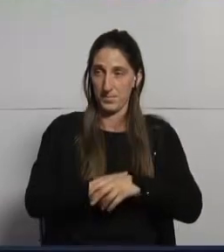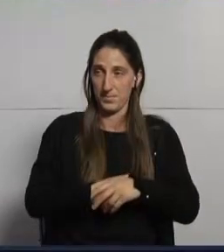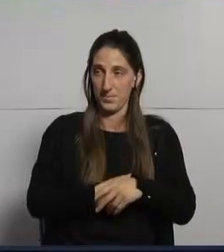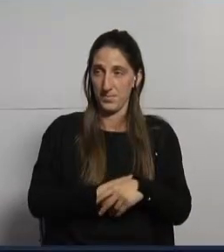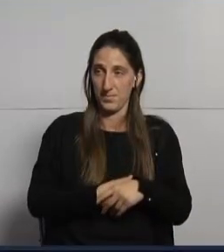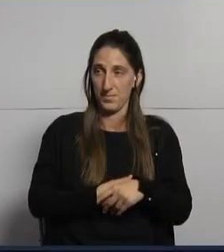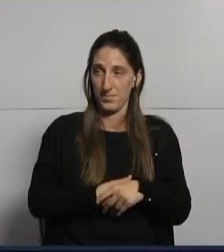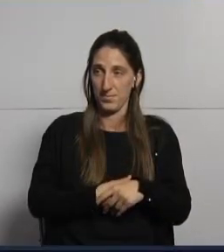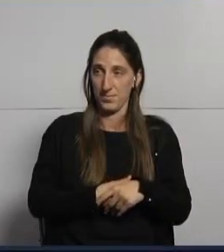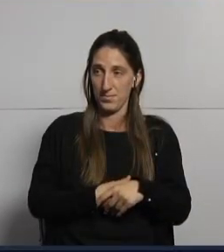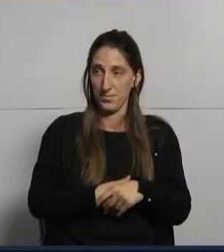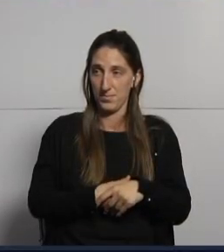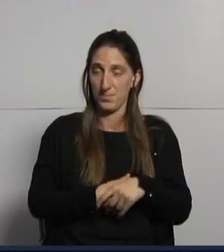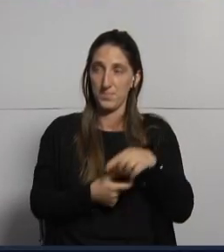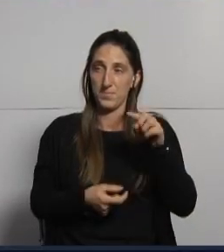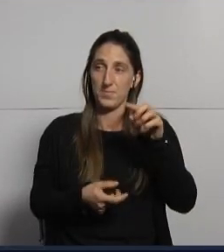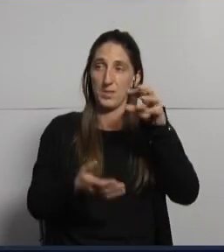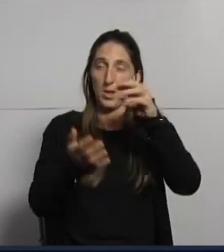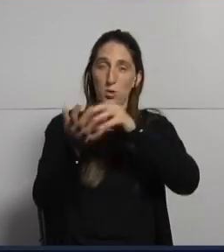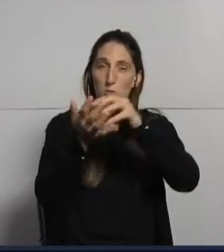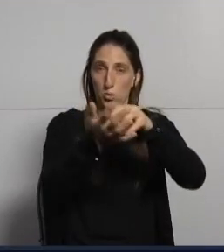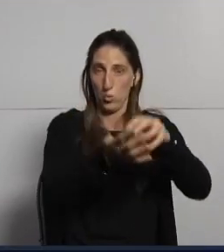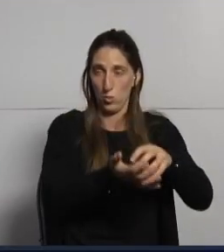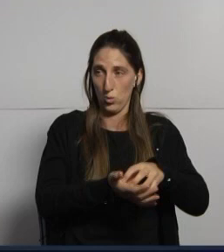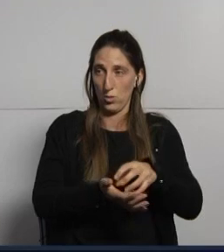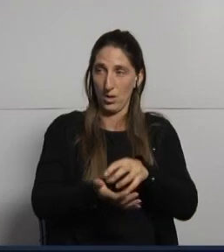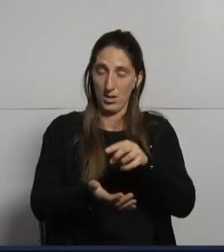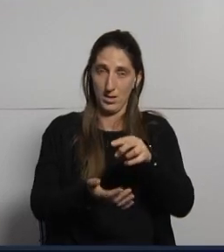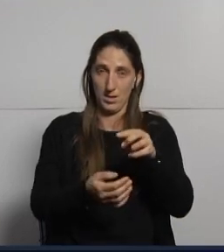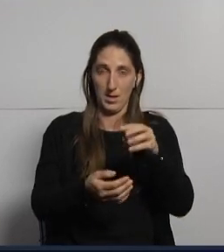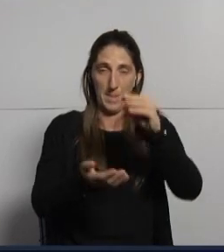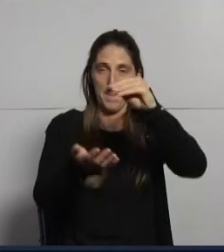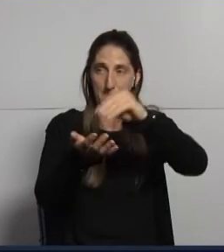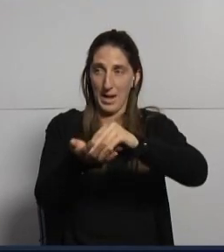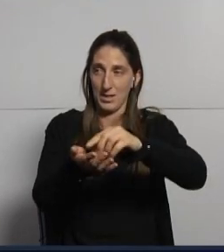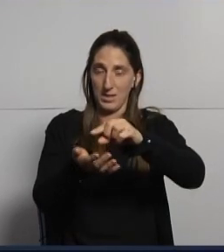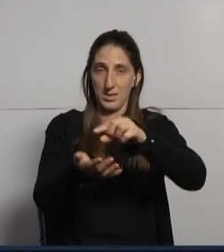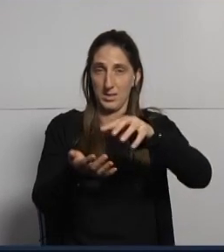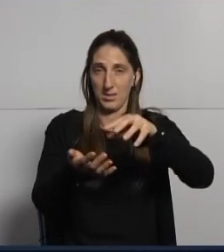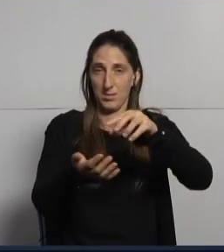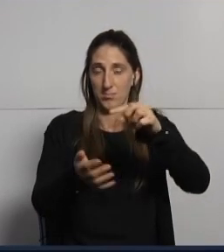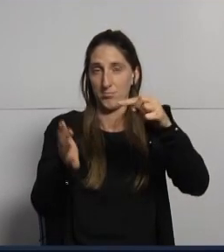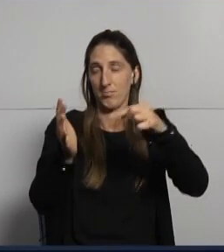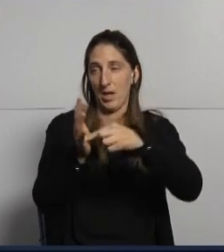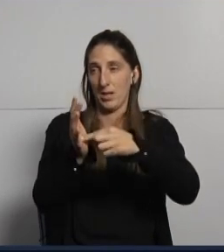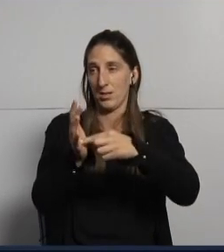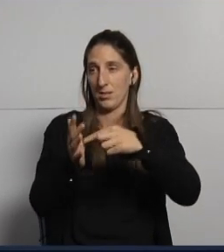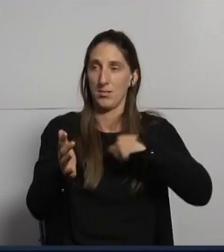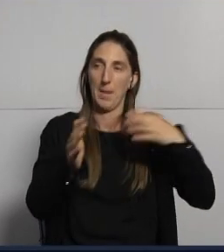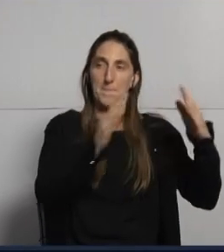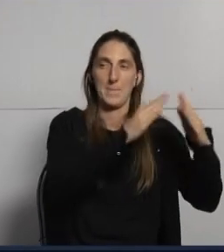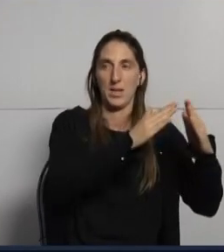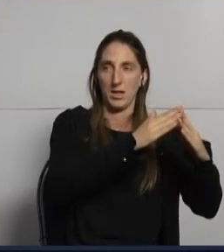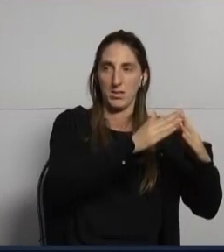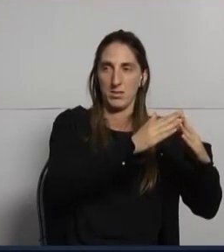y las entidades que tienen una geolocalización me las ubican en el mapa. Entonces, por ejemplo, acá está mi